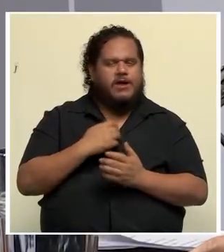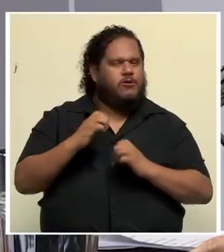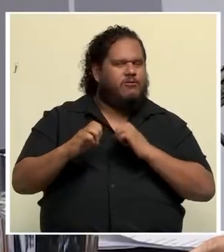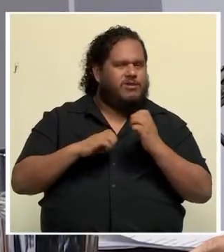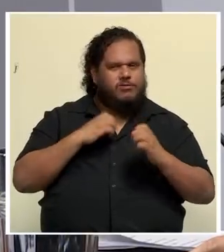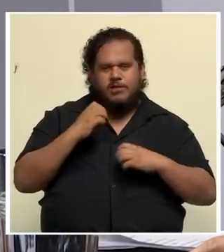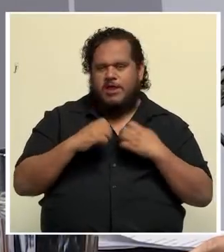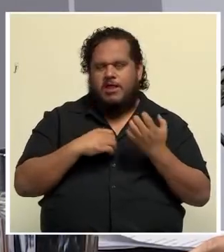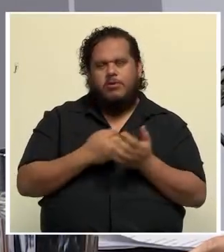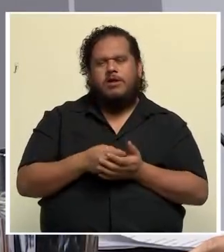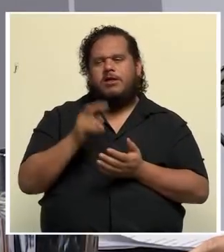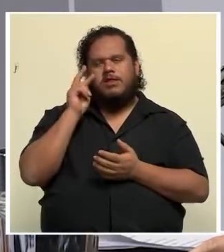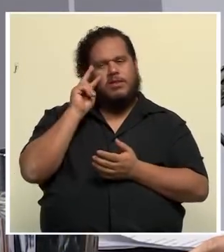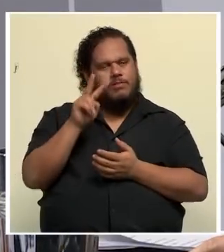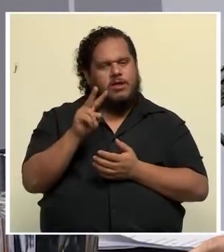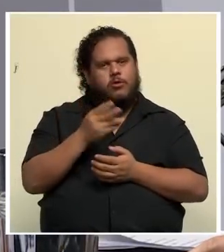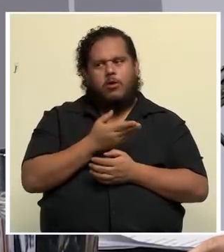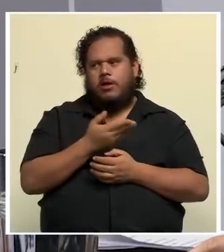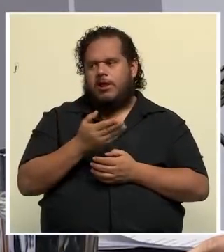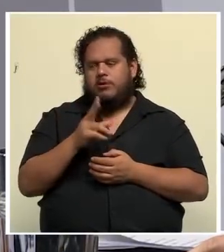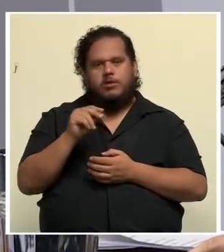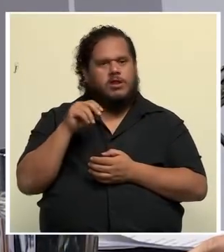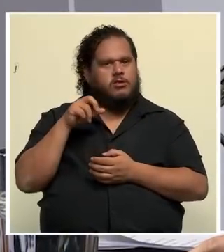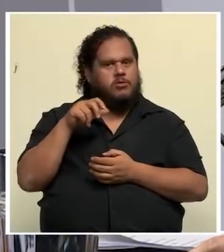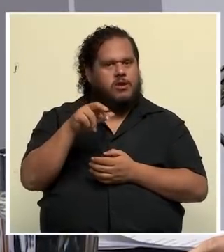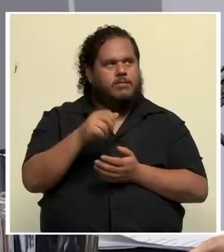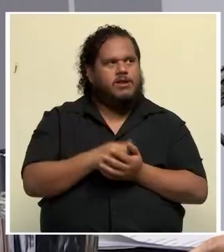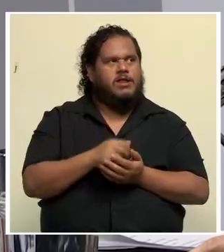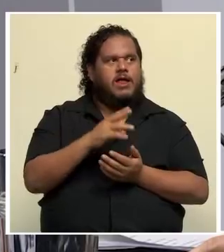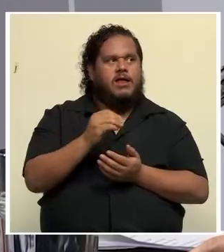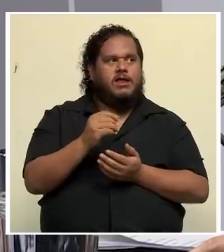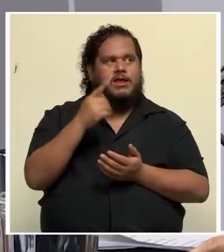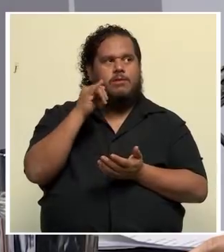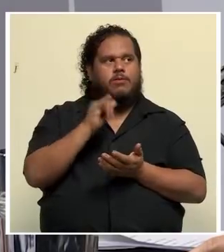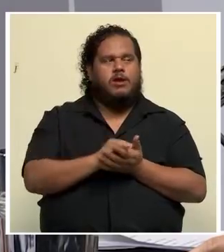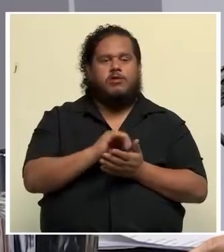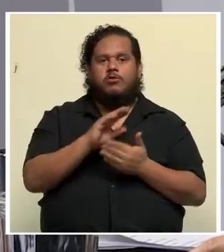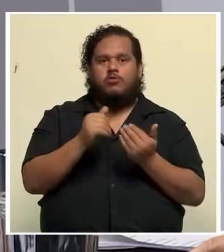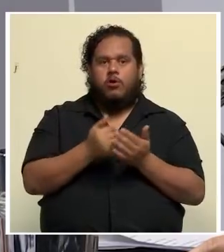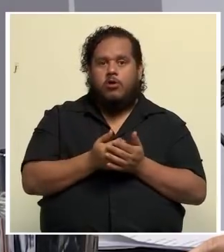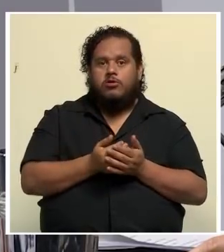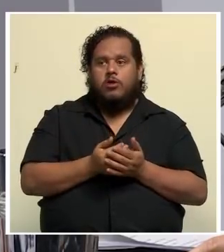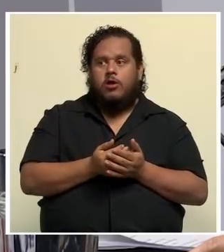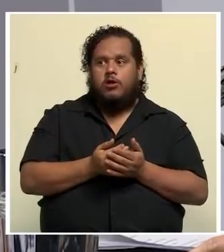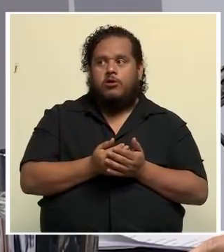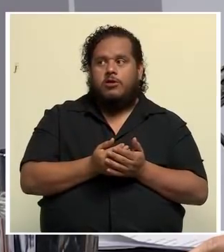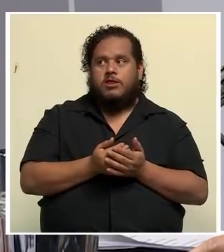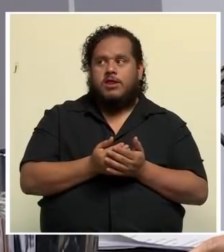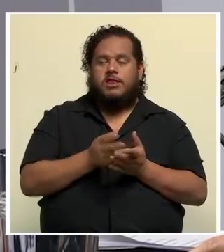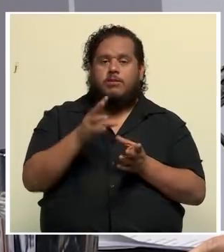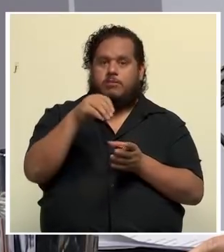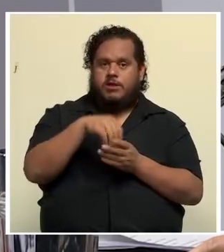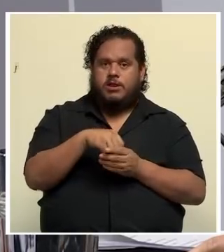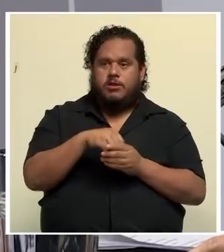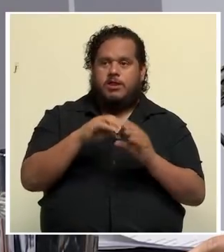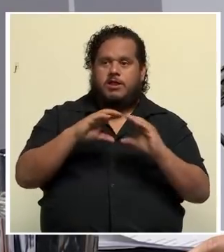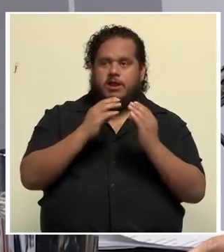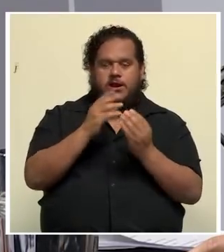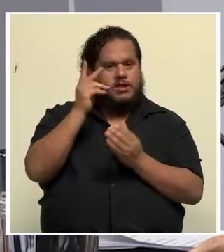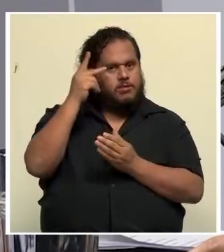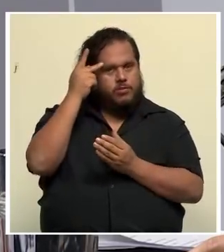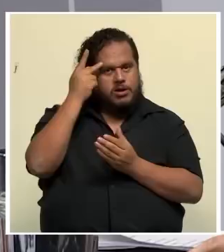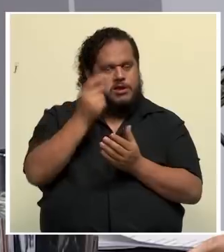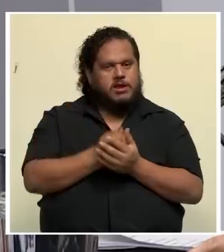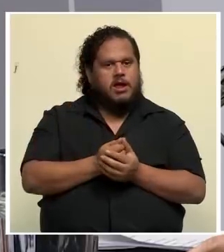estén viendo que las cosas no caminan y que por lo tanto todos los que somos parte de la clase